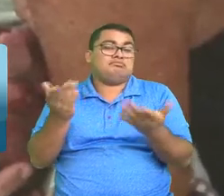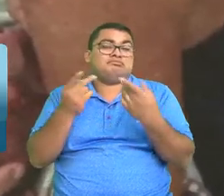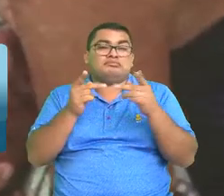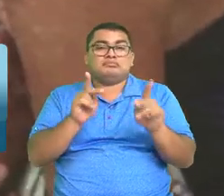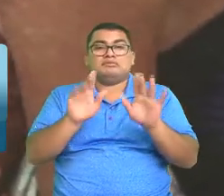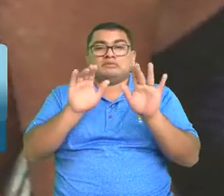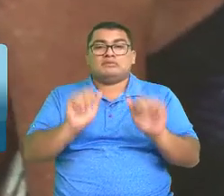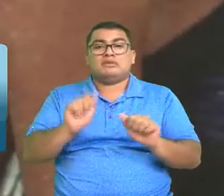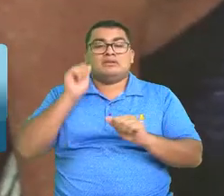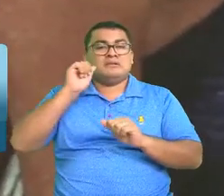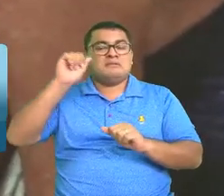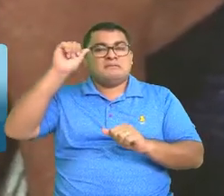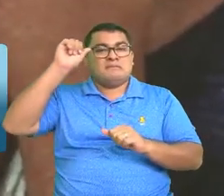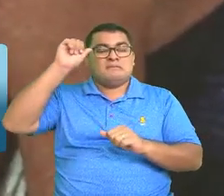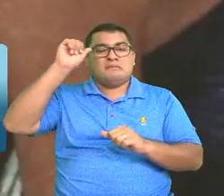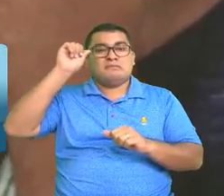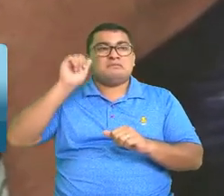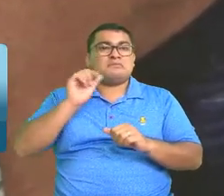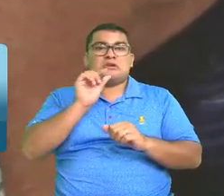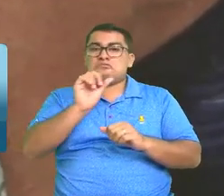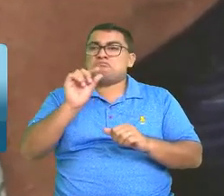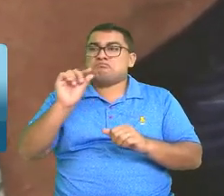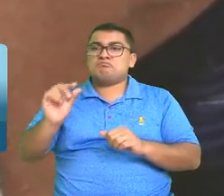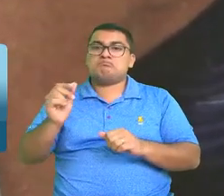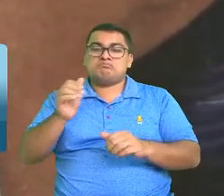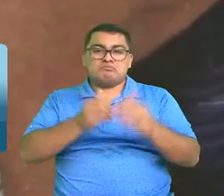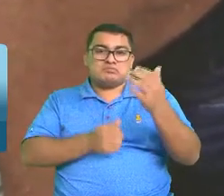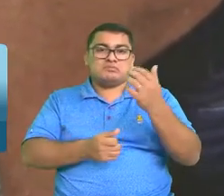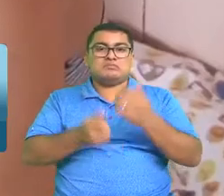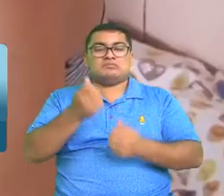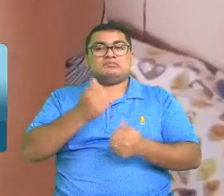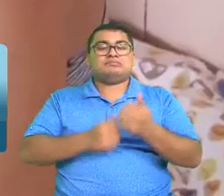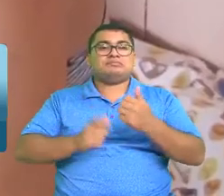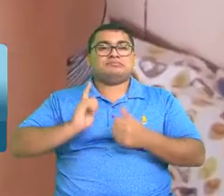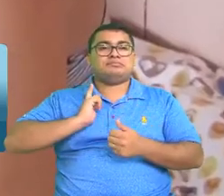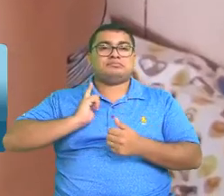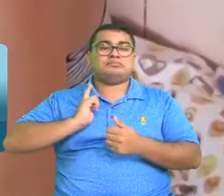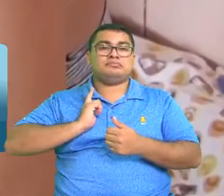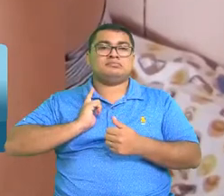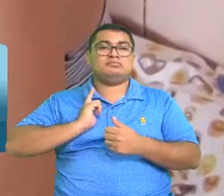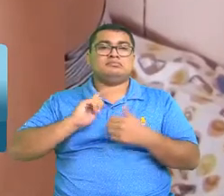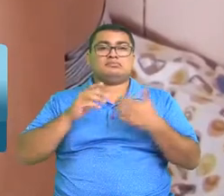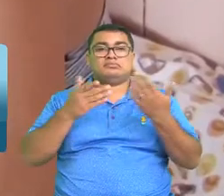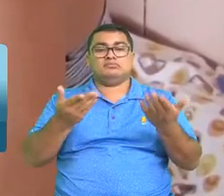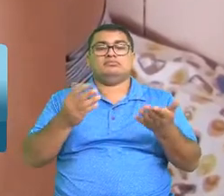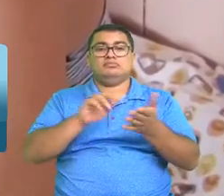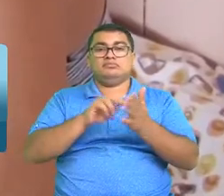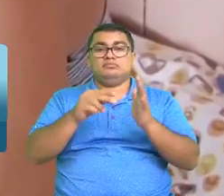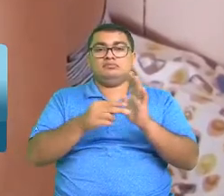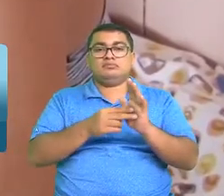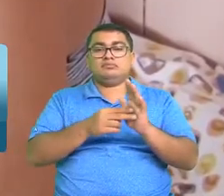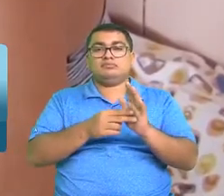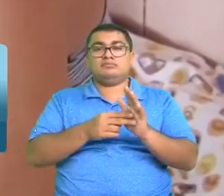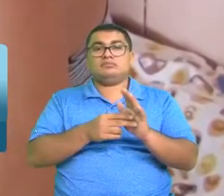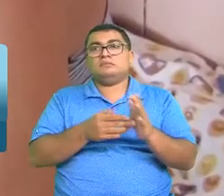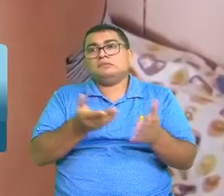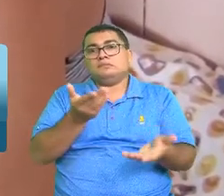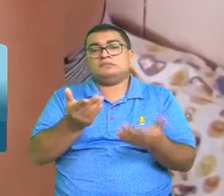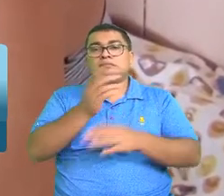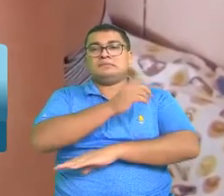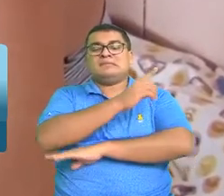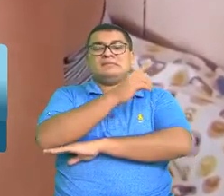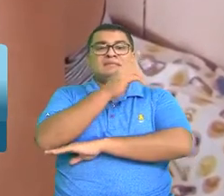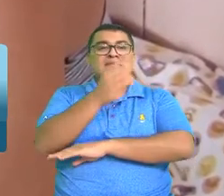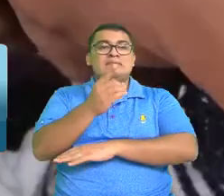ya cuando sos adulto, claro, ya es no menor tomamos la cantidad de lácteos, ¿verdad?, que consumas, y te das cuenta que tal vez a un día de eso te comiste, qué sé yo,